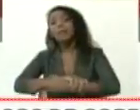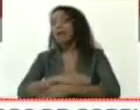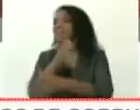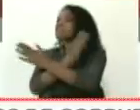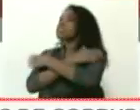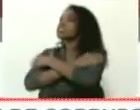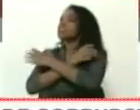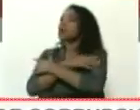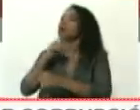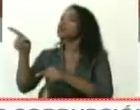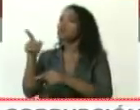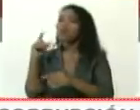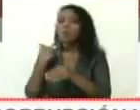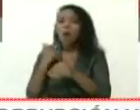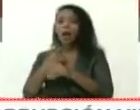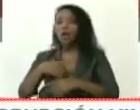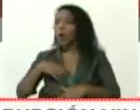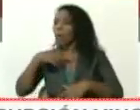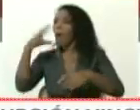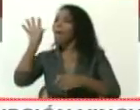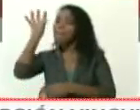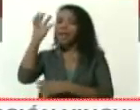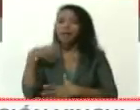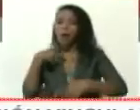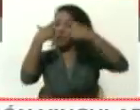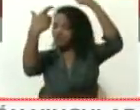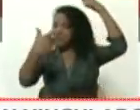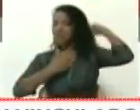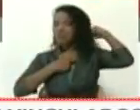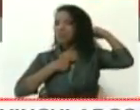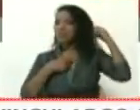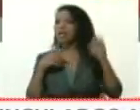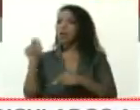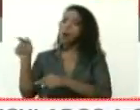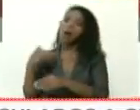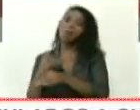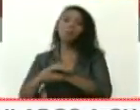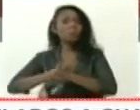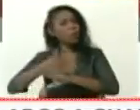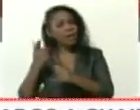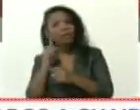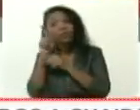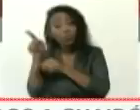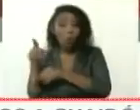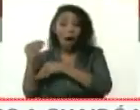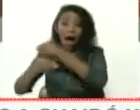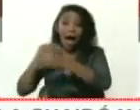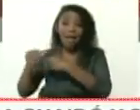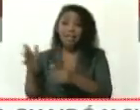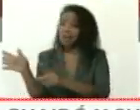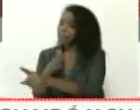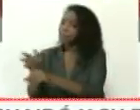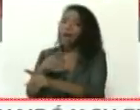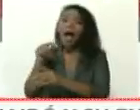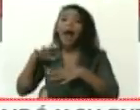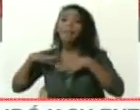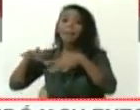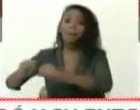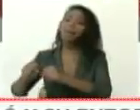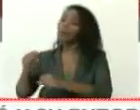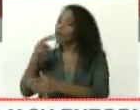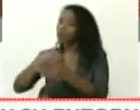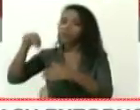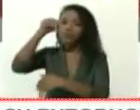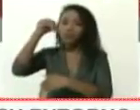una condecoración patriótica la que te han puesto, porque se ve que tú le haces daño al imperialismo